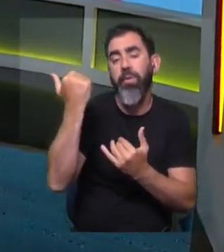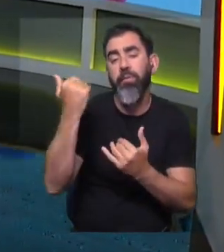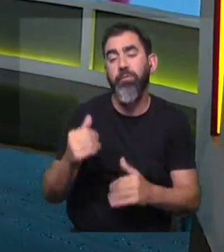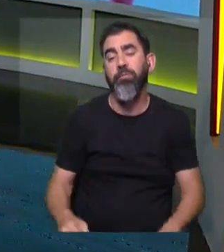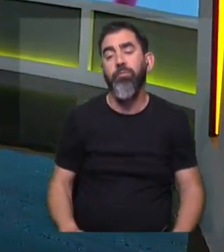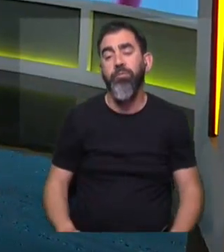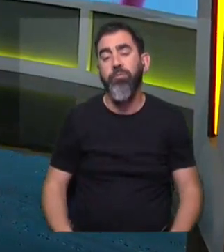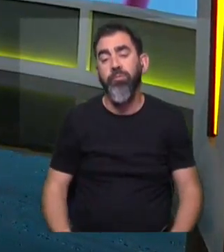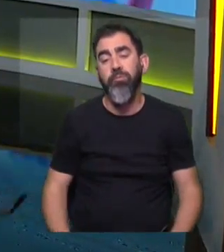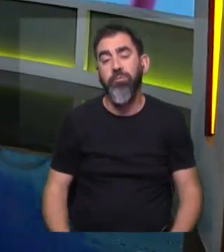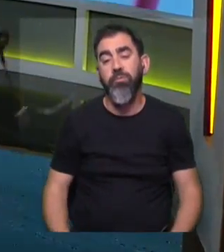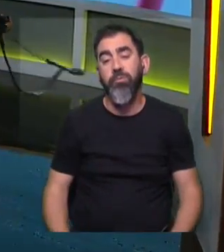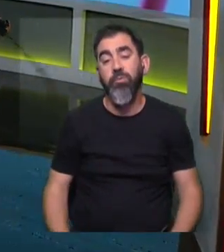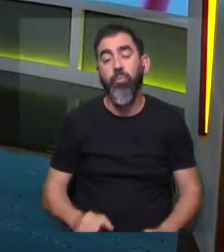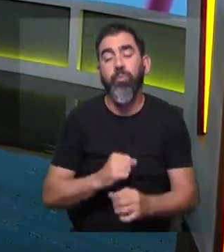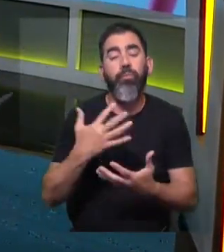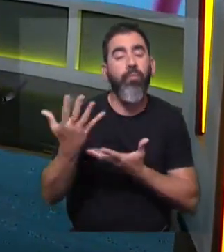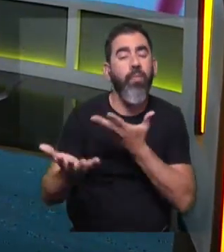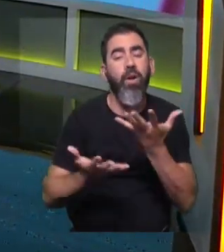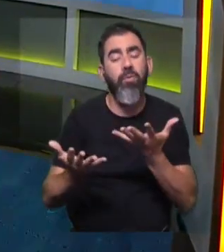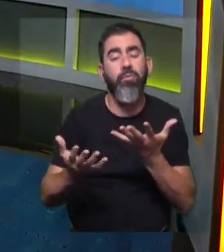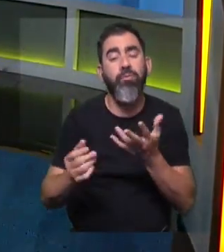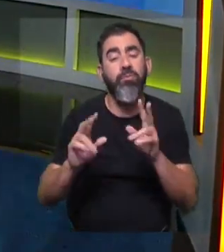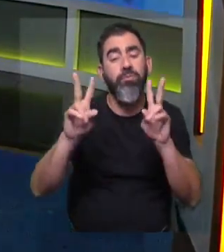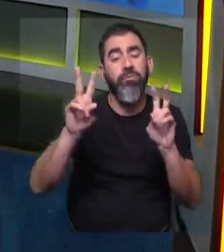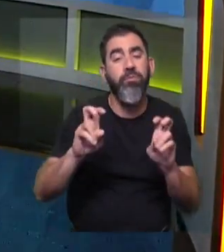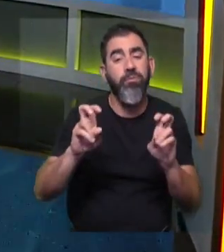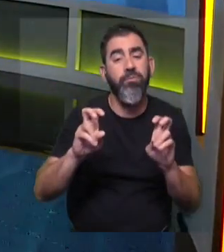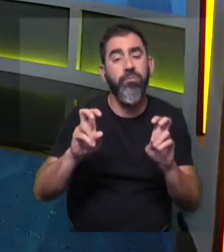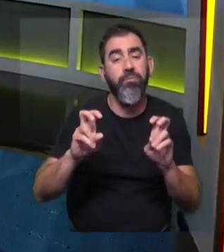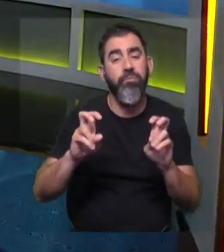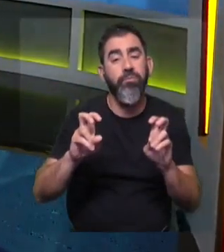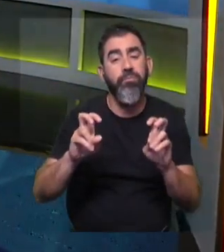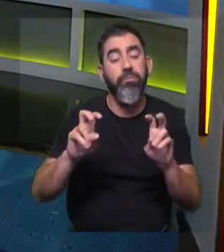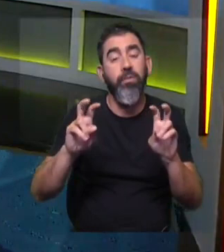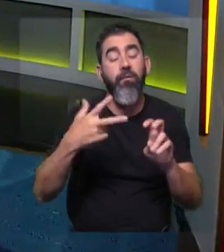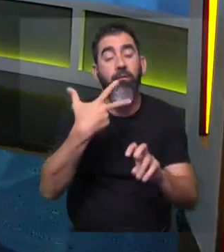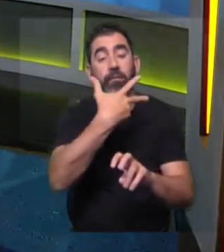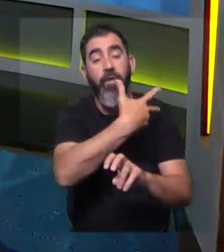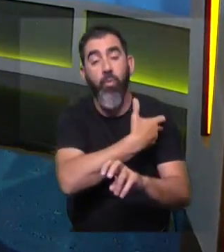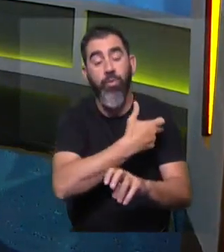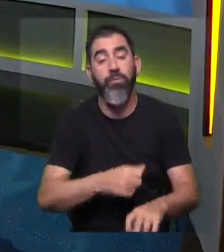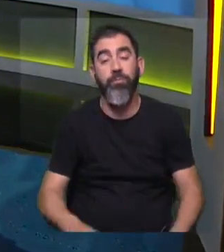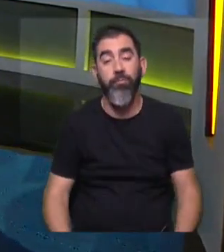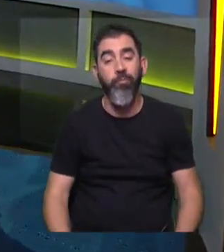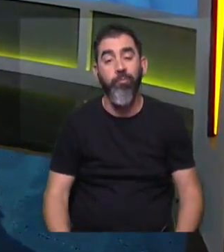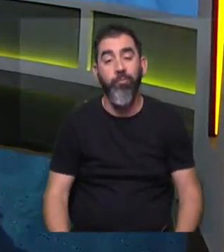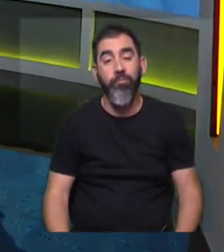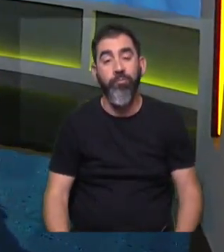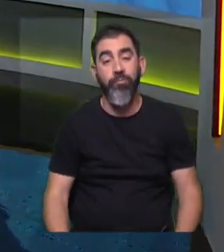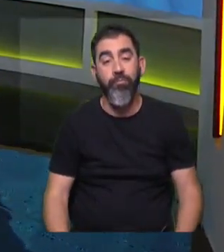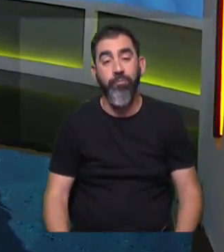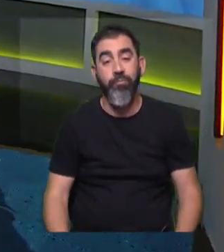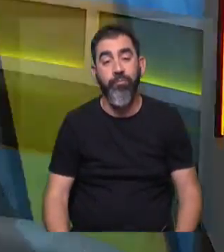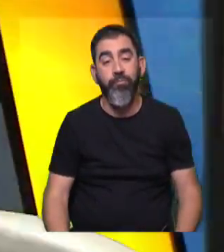que si podía tocar algo que fuera alegórico al tema de las vacunas. Exacto. O sea, porque además el Here